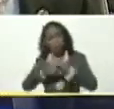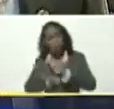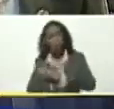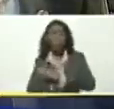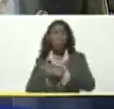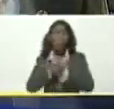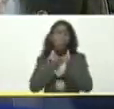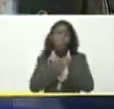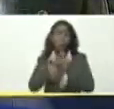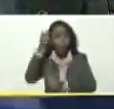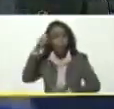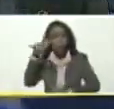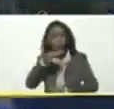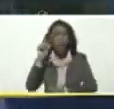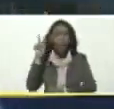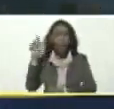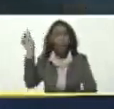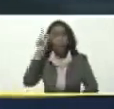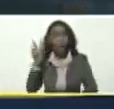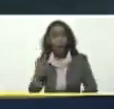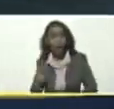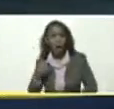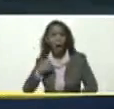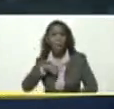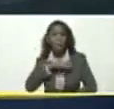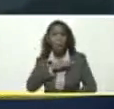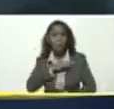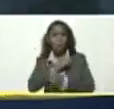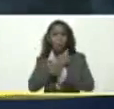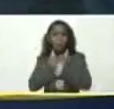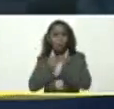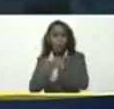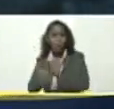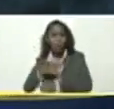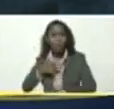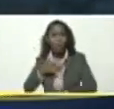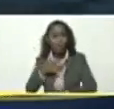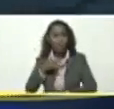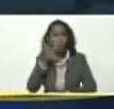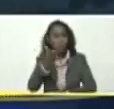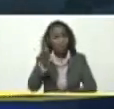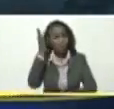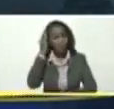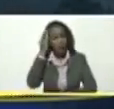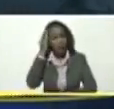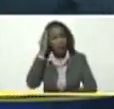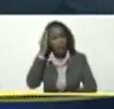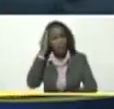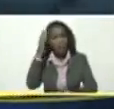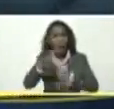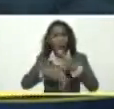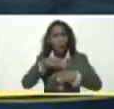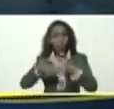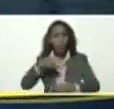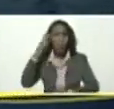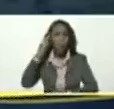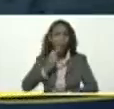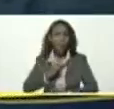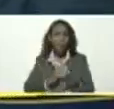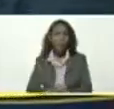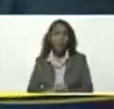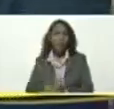con el profundo amor del pueblo vietnamita y con el profundo amor que sentimos, usted lo sabe, por la revolución bolivariana